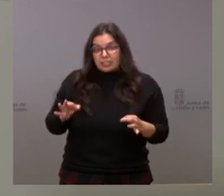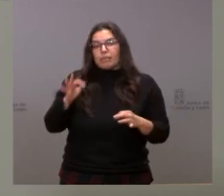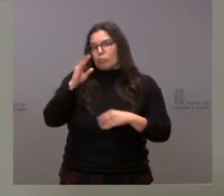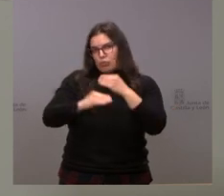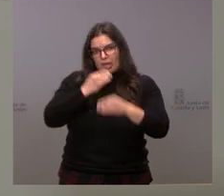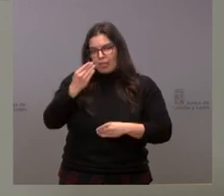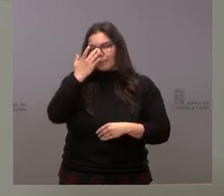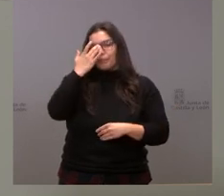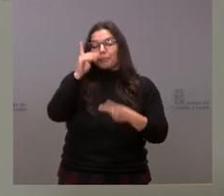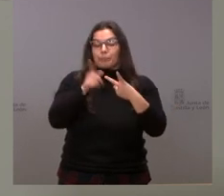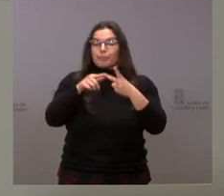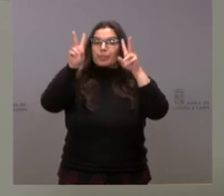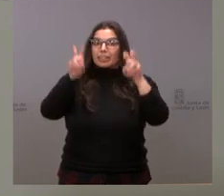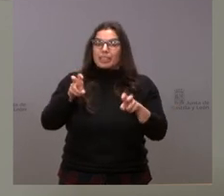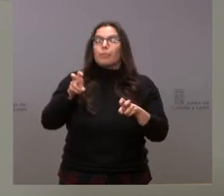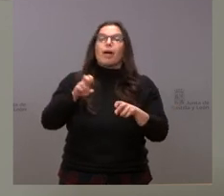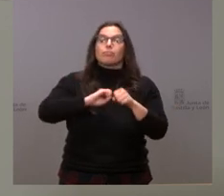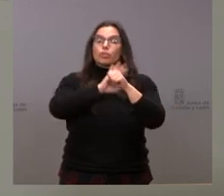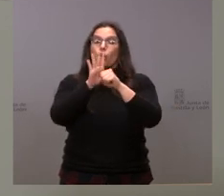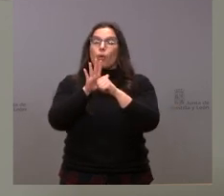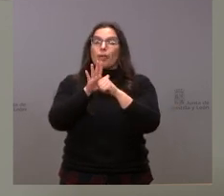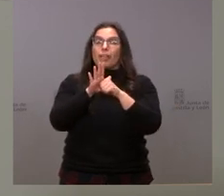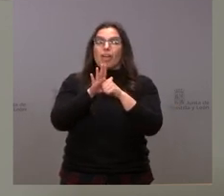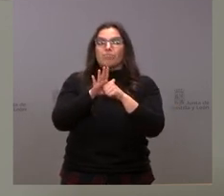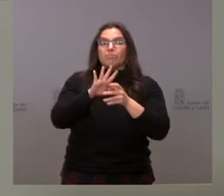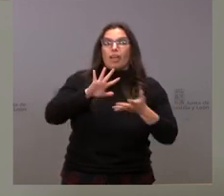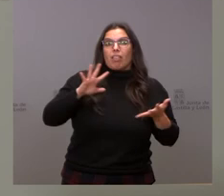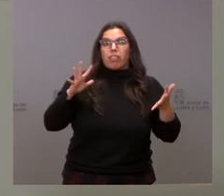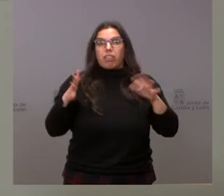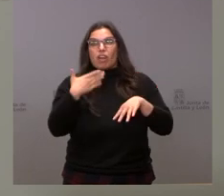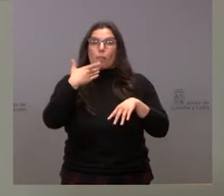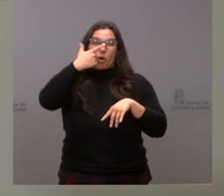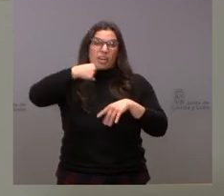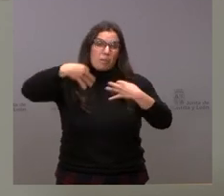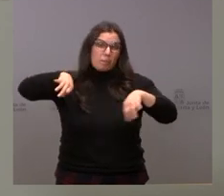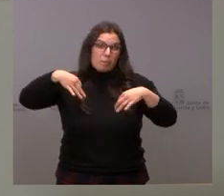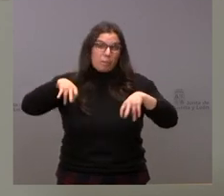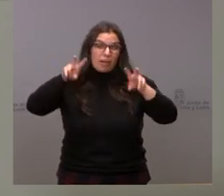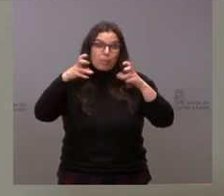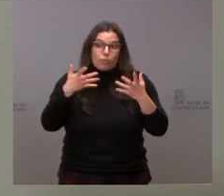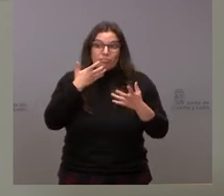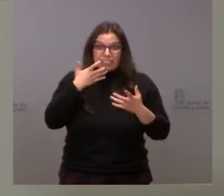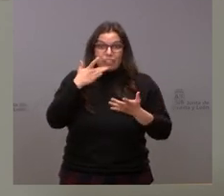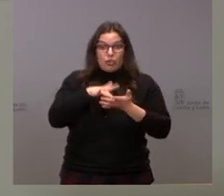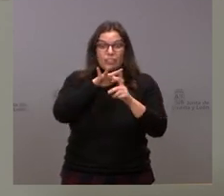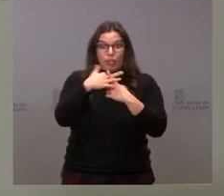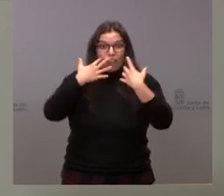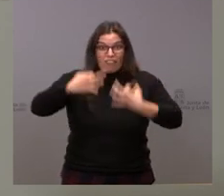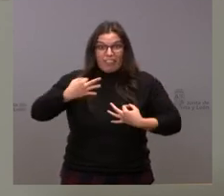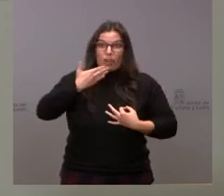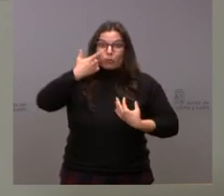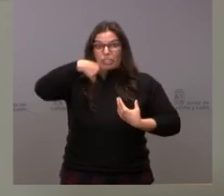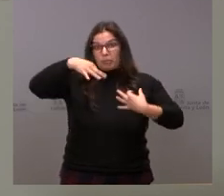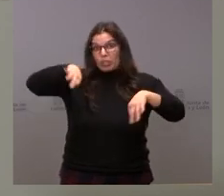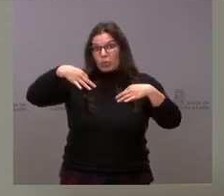en cuanto al tema de si cuando se va a declarar algo bit como variante endémica pues realmente cuando se comporte como una variante endémica en este momento